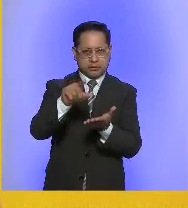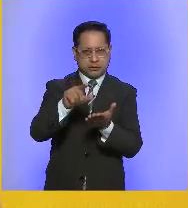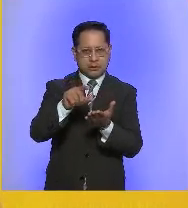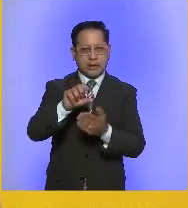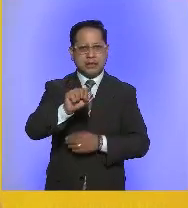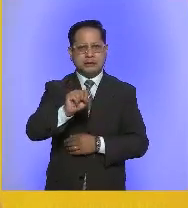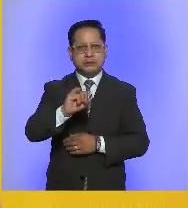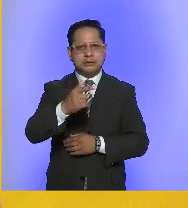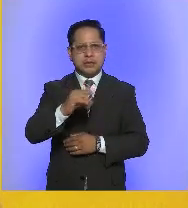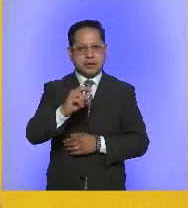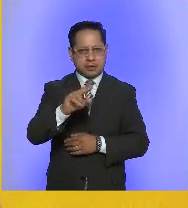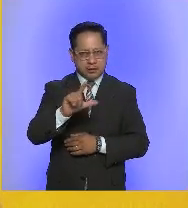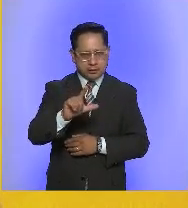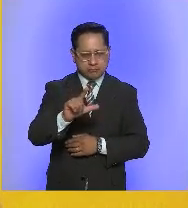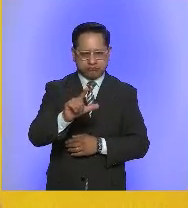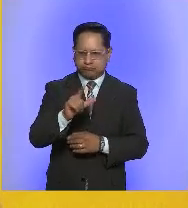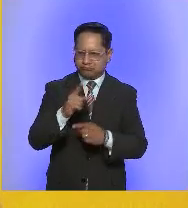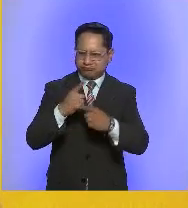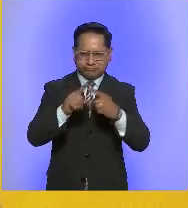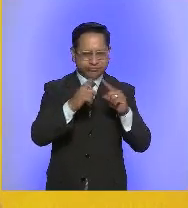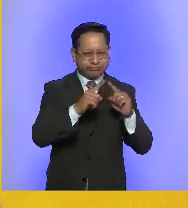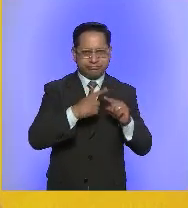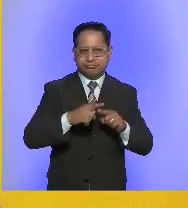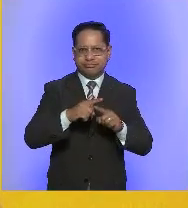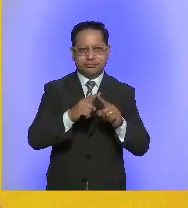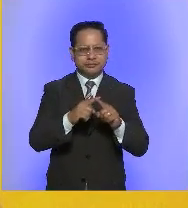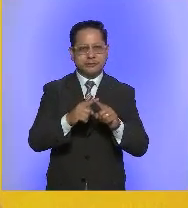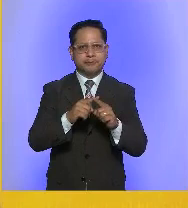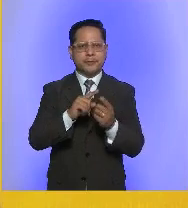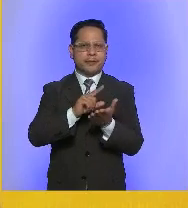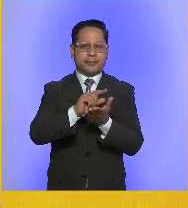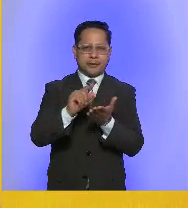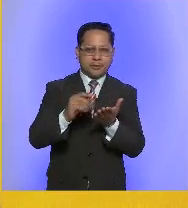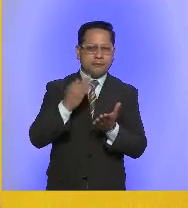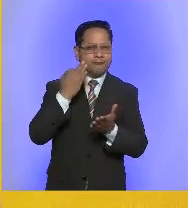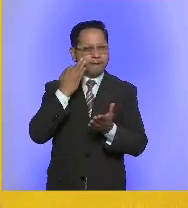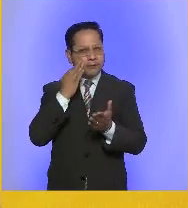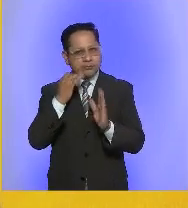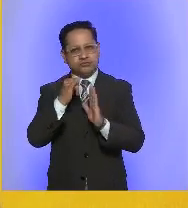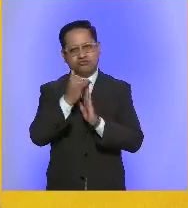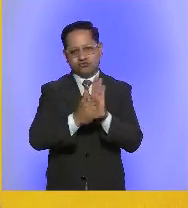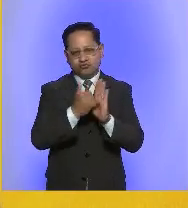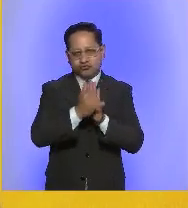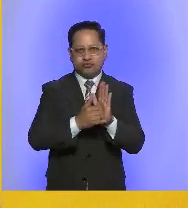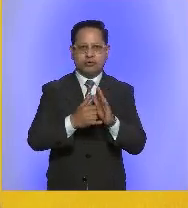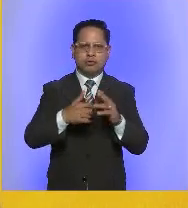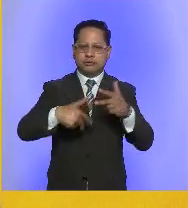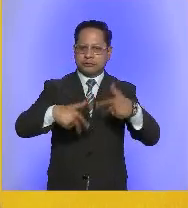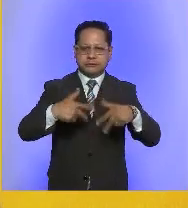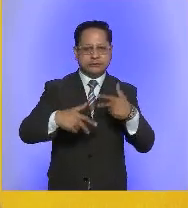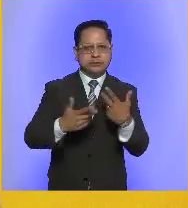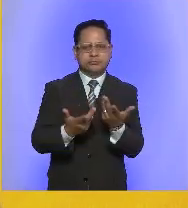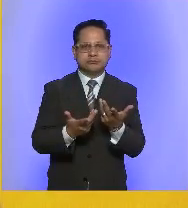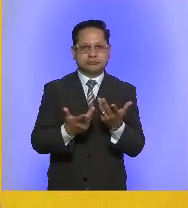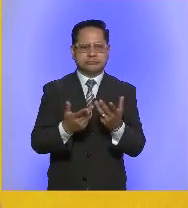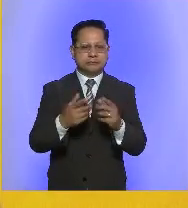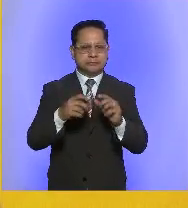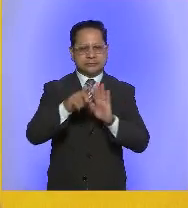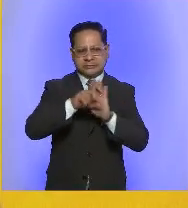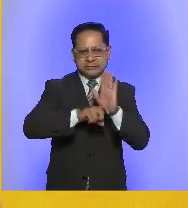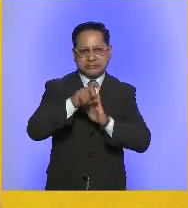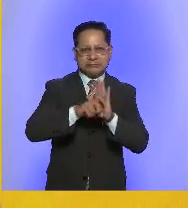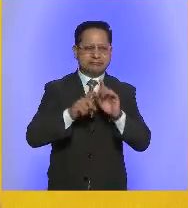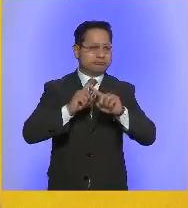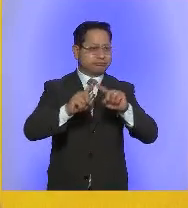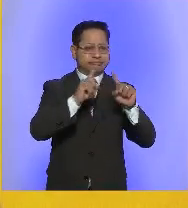plataformas abiertas como Twitter, Facebook, YouTube, TikTok e Instagram, por mencionar las líderes, son susceptibles de